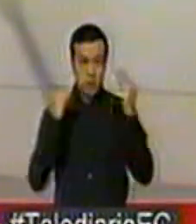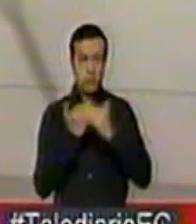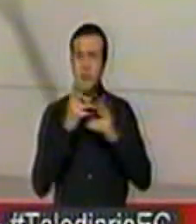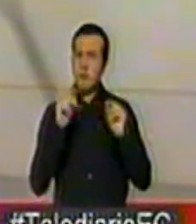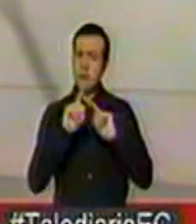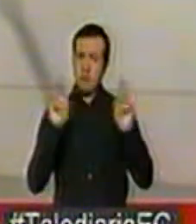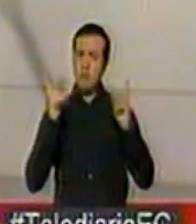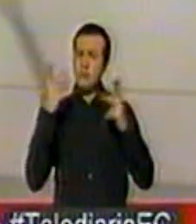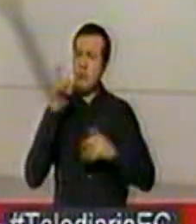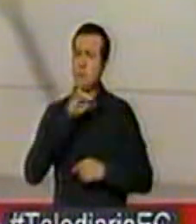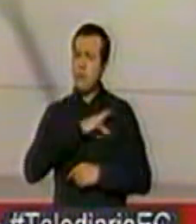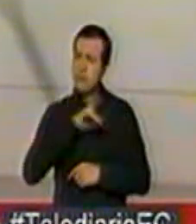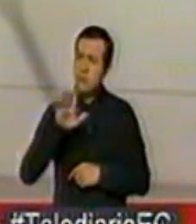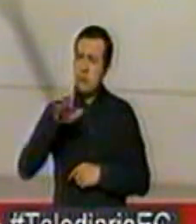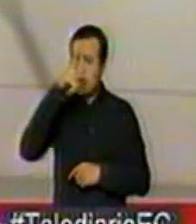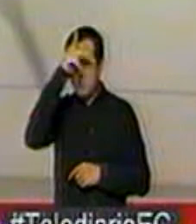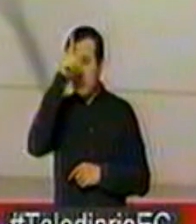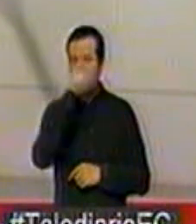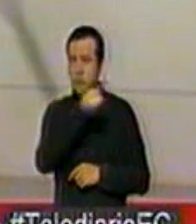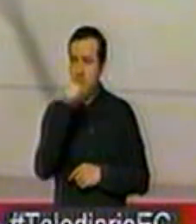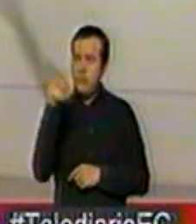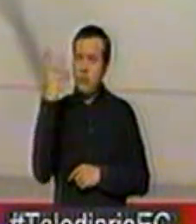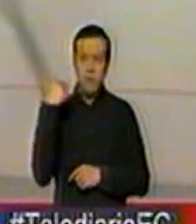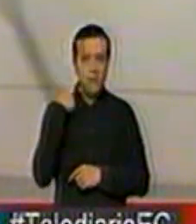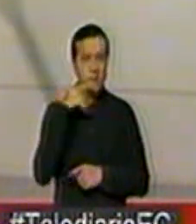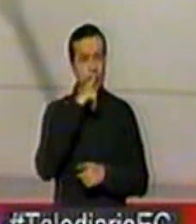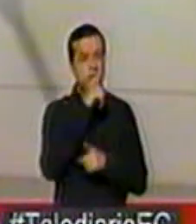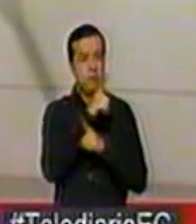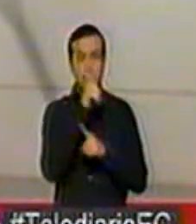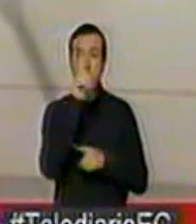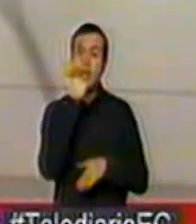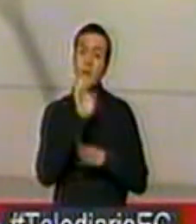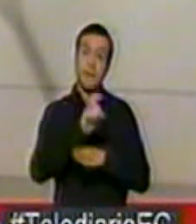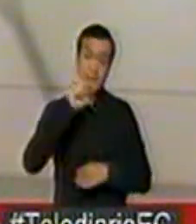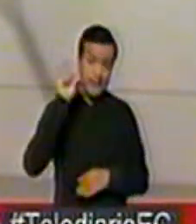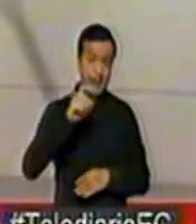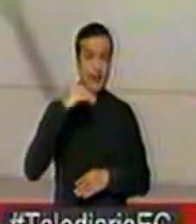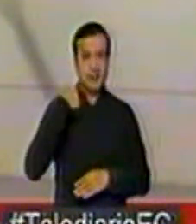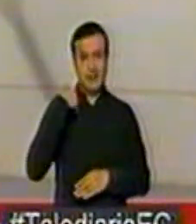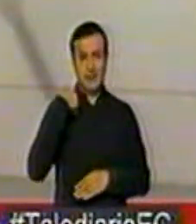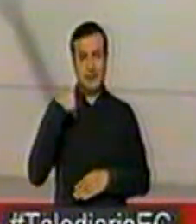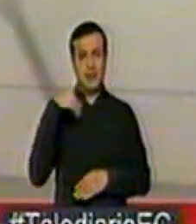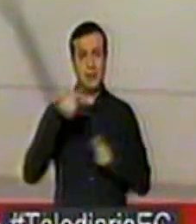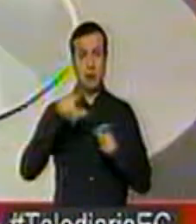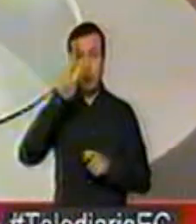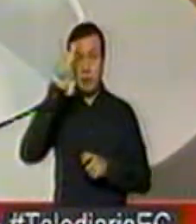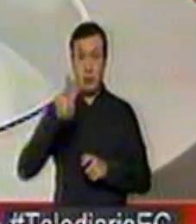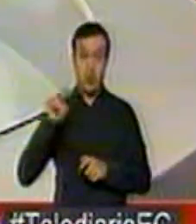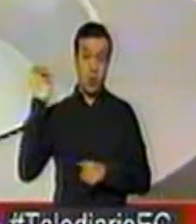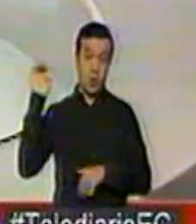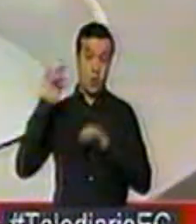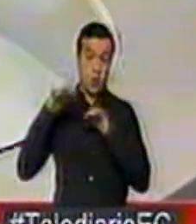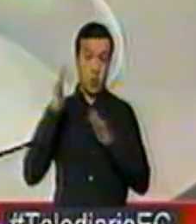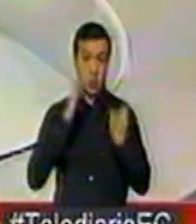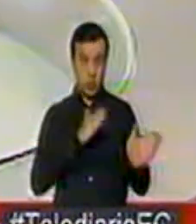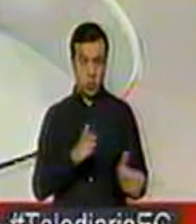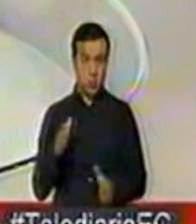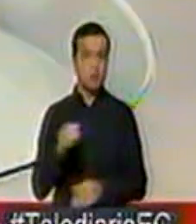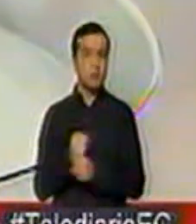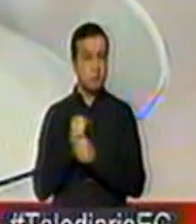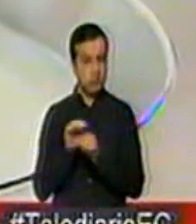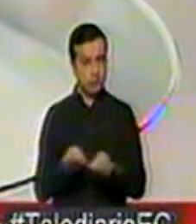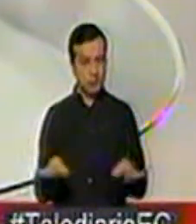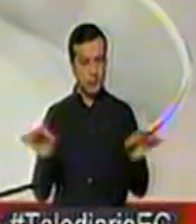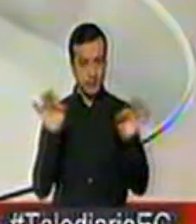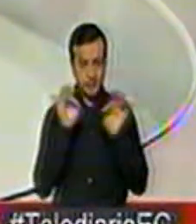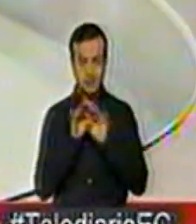Es algo que se debe regular. El Ecuador necesita una migración regular, ordenada y segura. Para